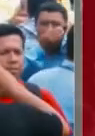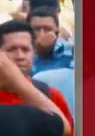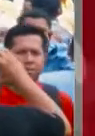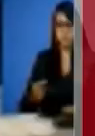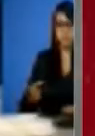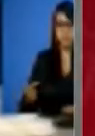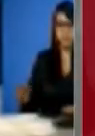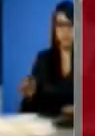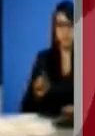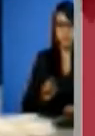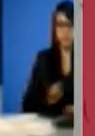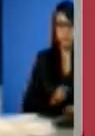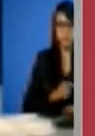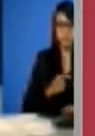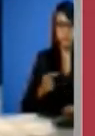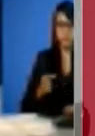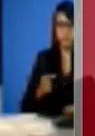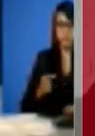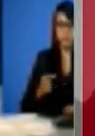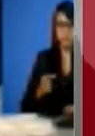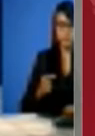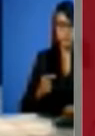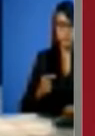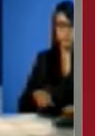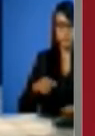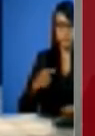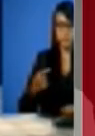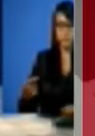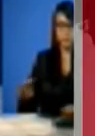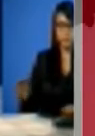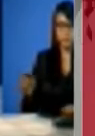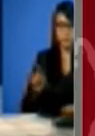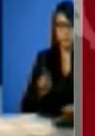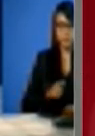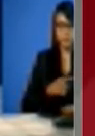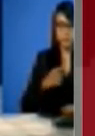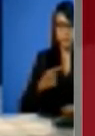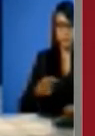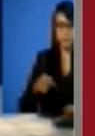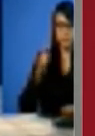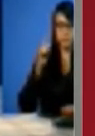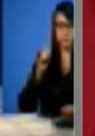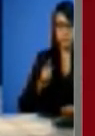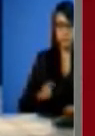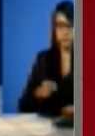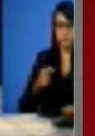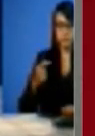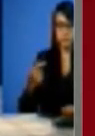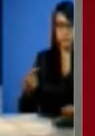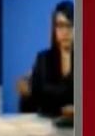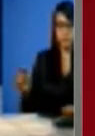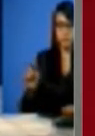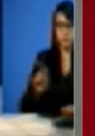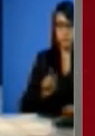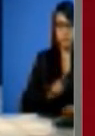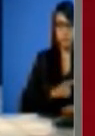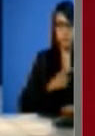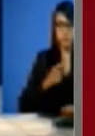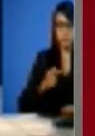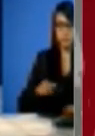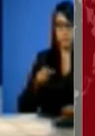progresiva pero que también es necesario que los presupuestos públicos presenten los resultados